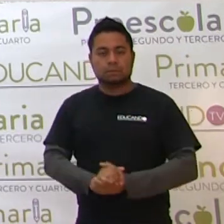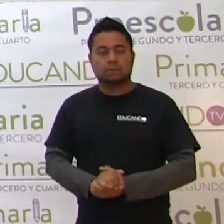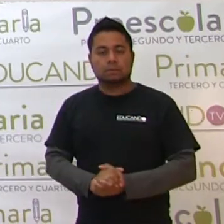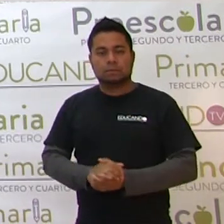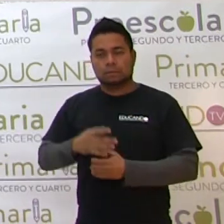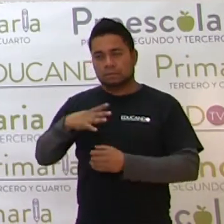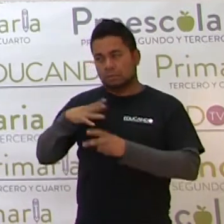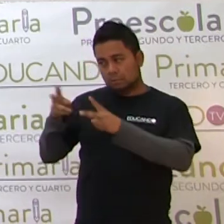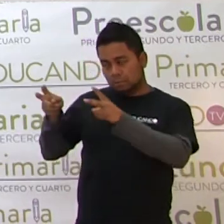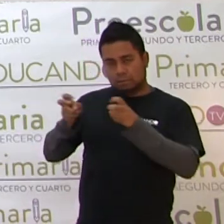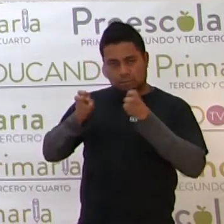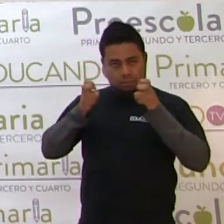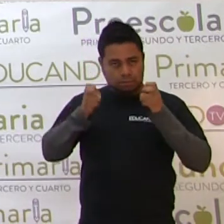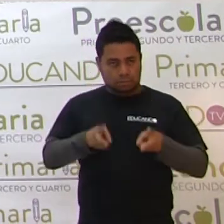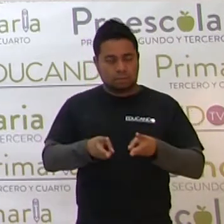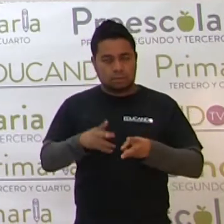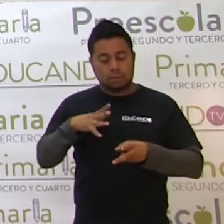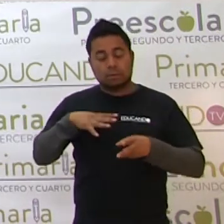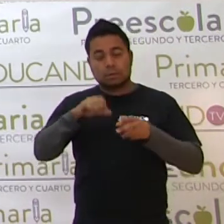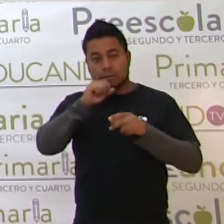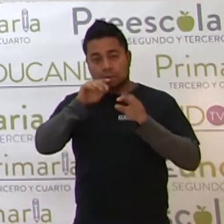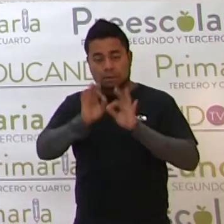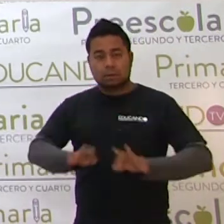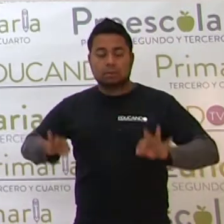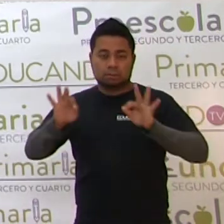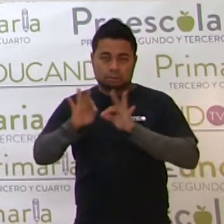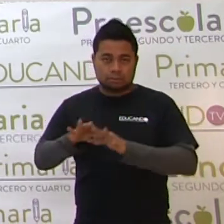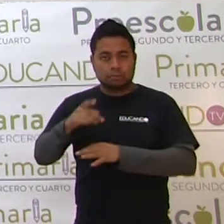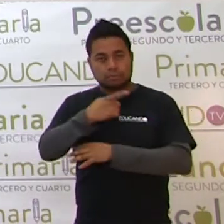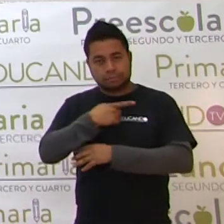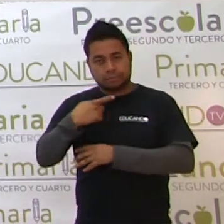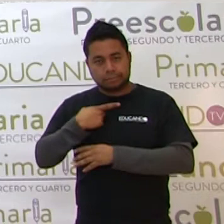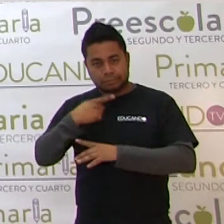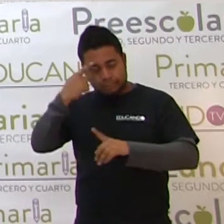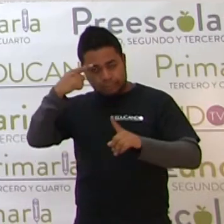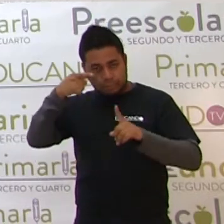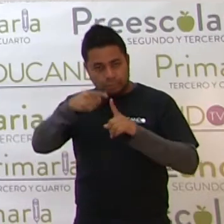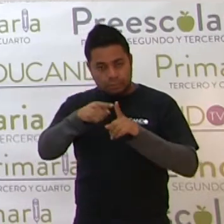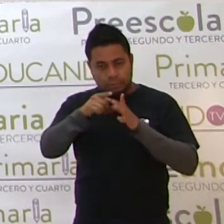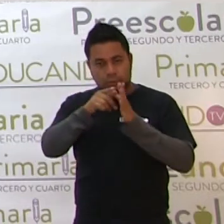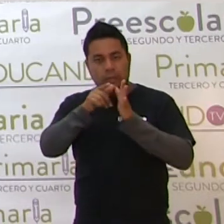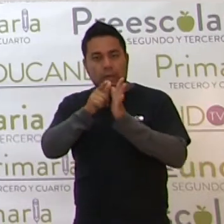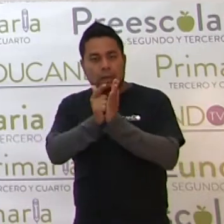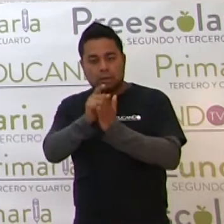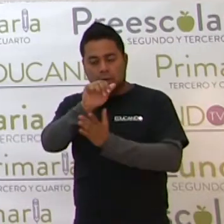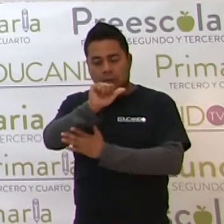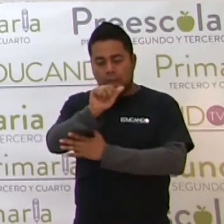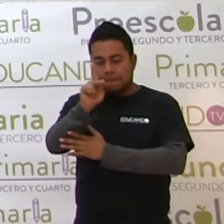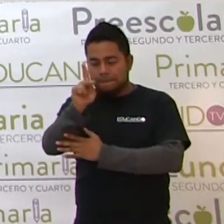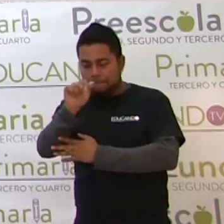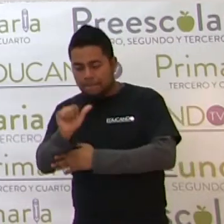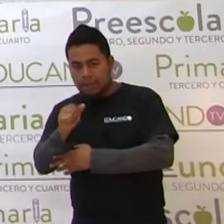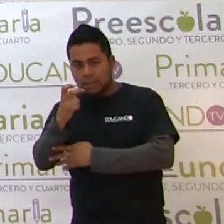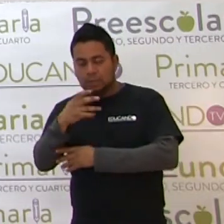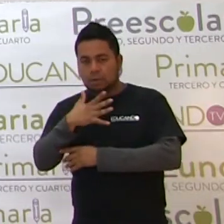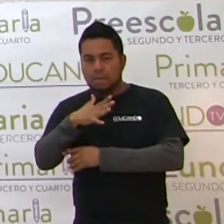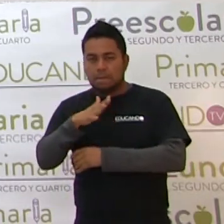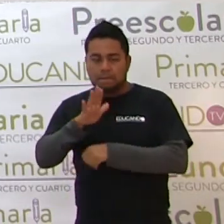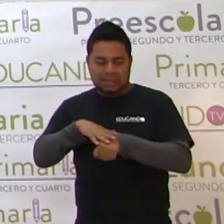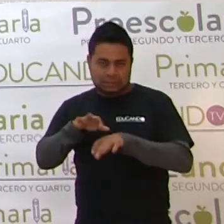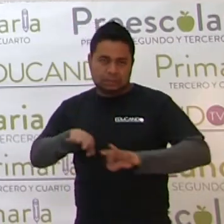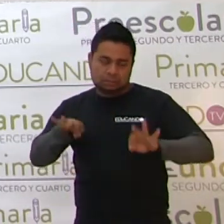sacamos la referencia. Es muy importante que lo hagamos en base al manual APA, que es el que más se maneja o